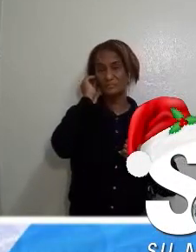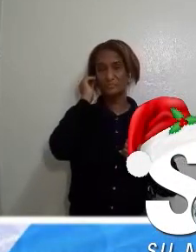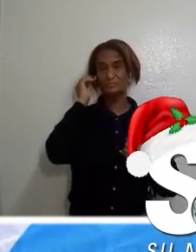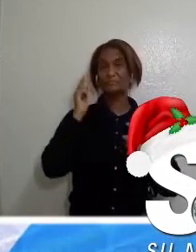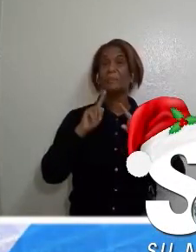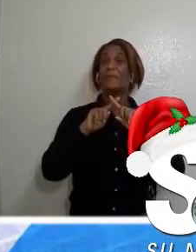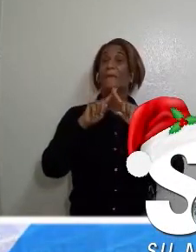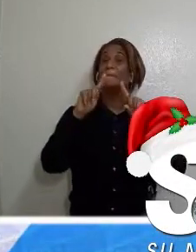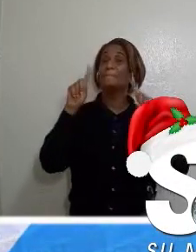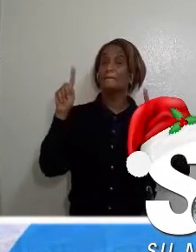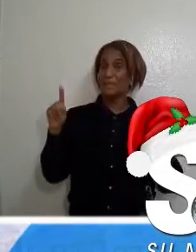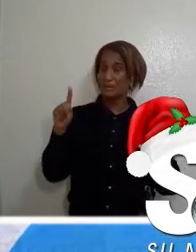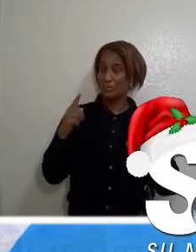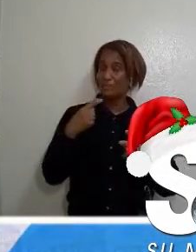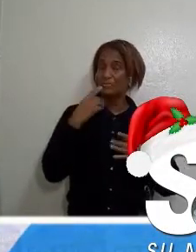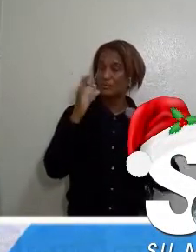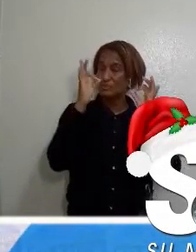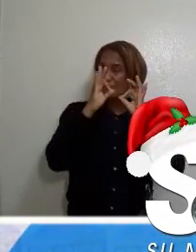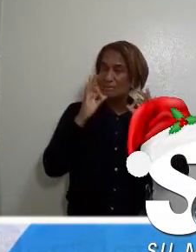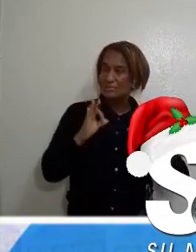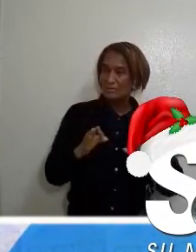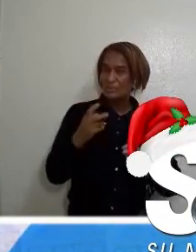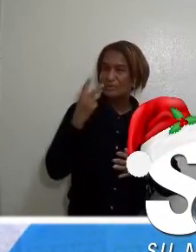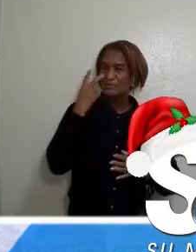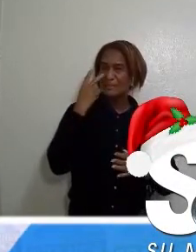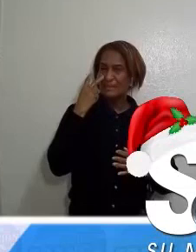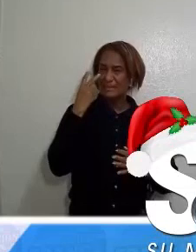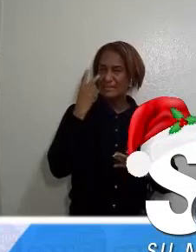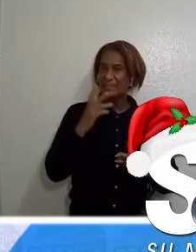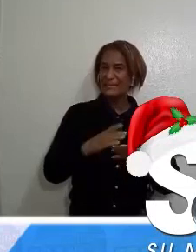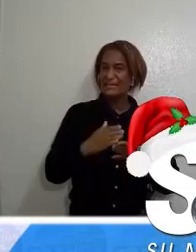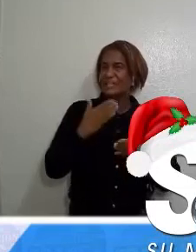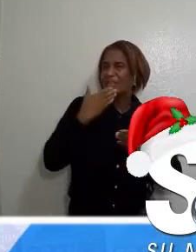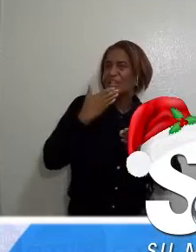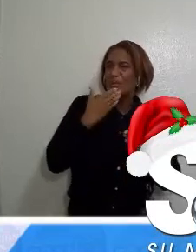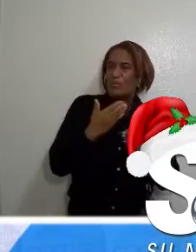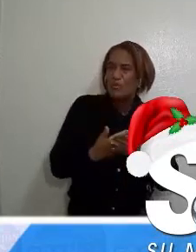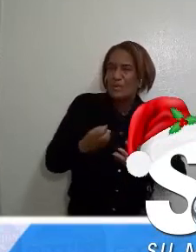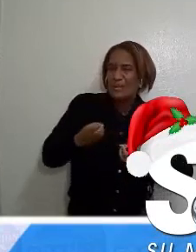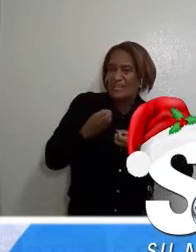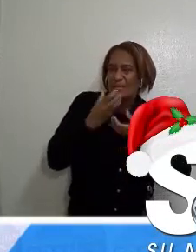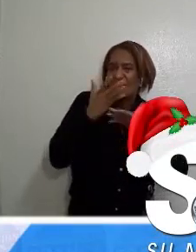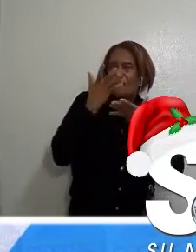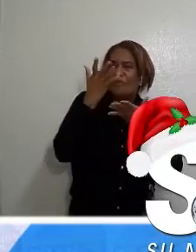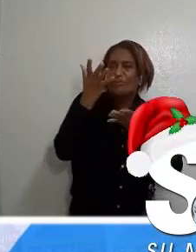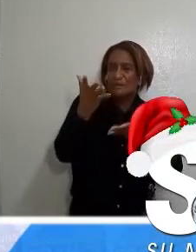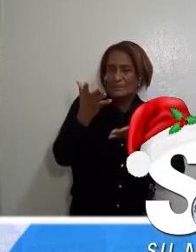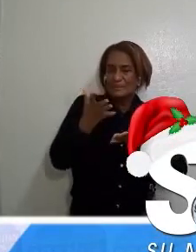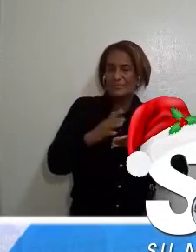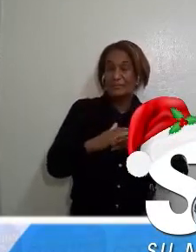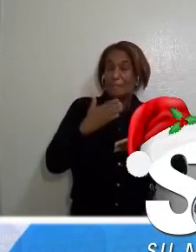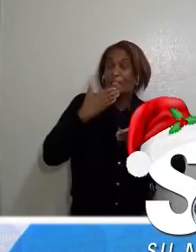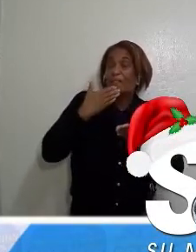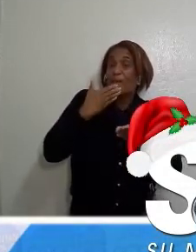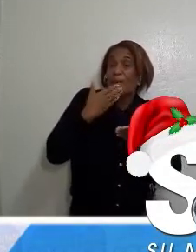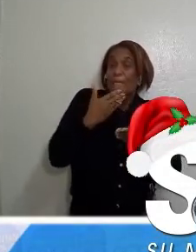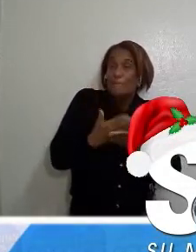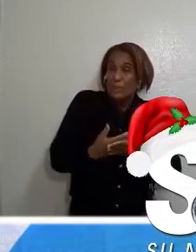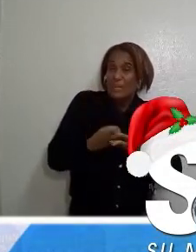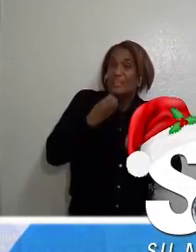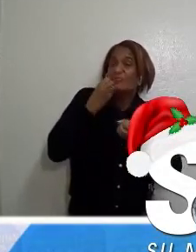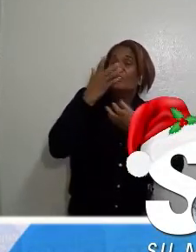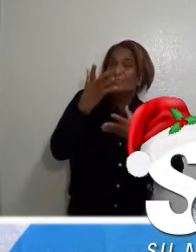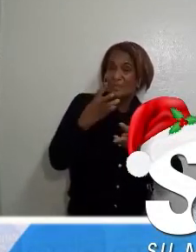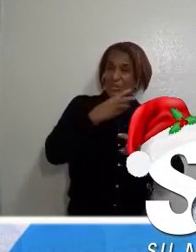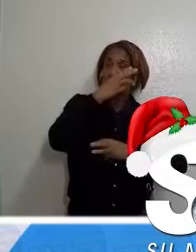Ezequiel Molina pues ha sido reseñado de manera muy tímida en los medios